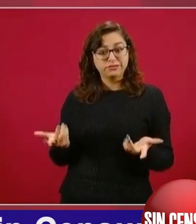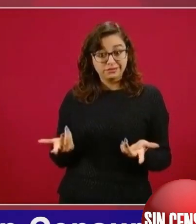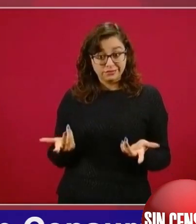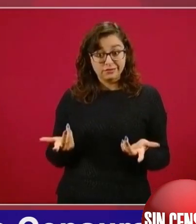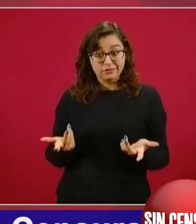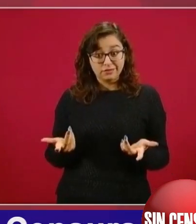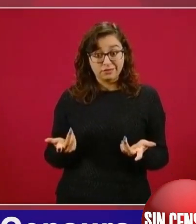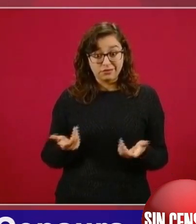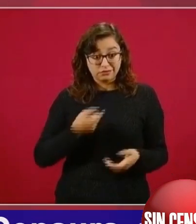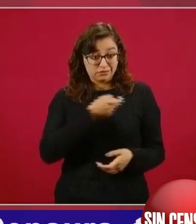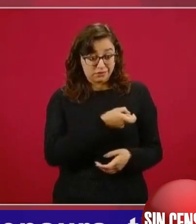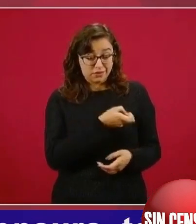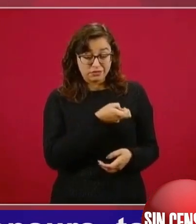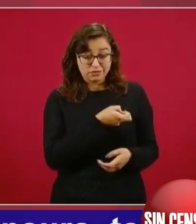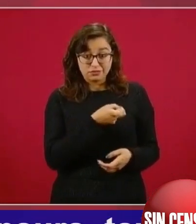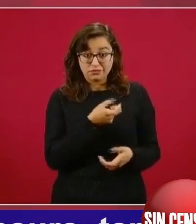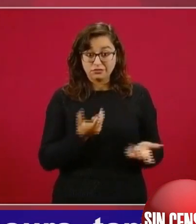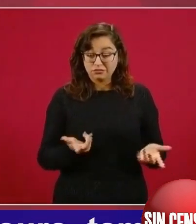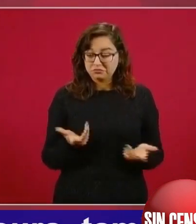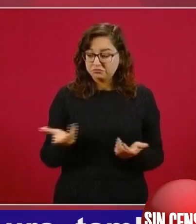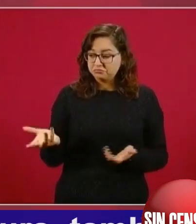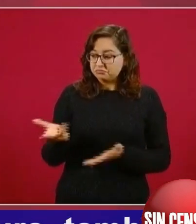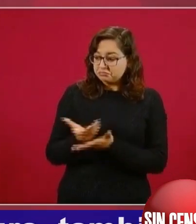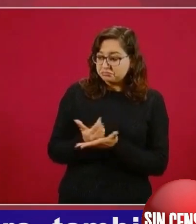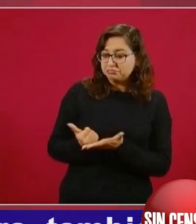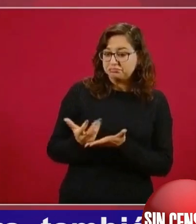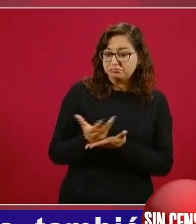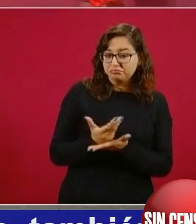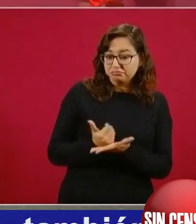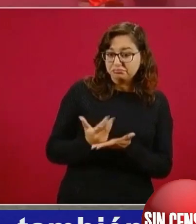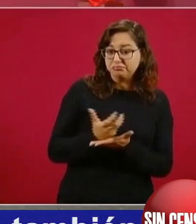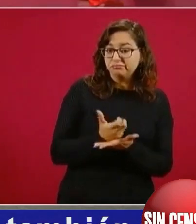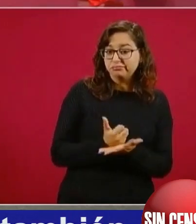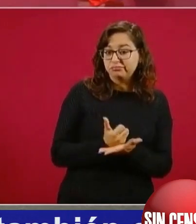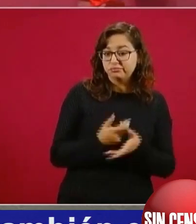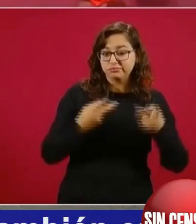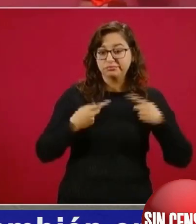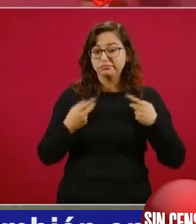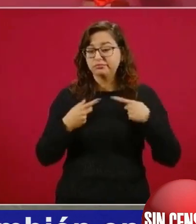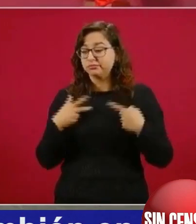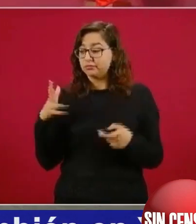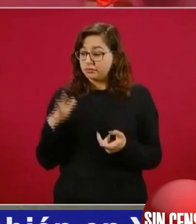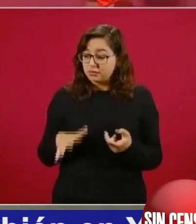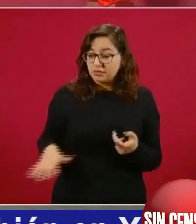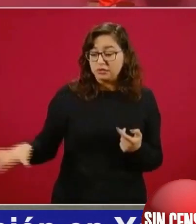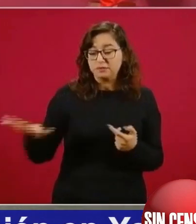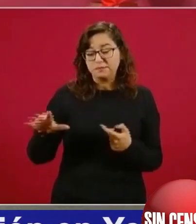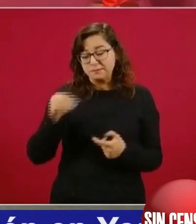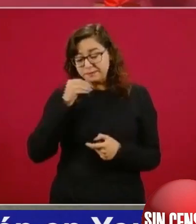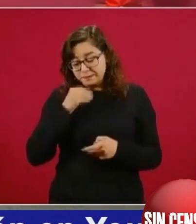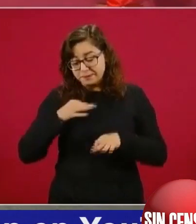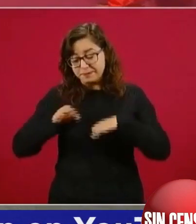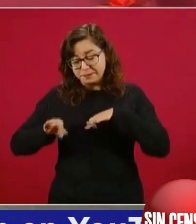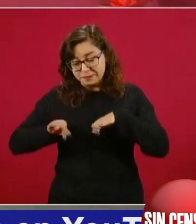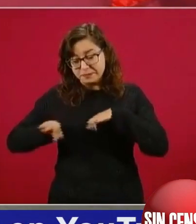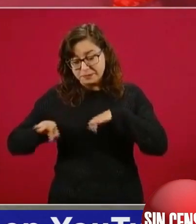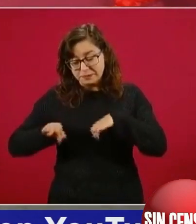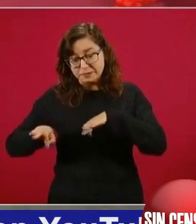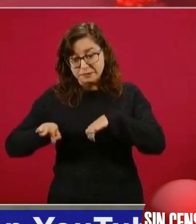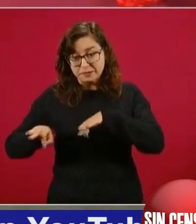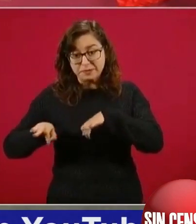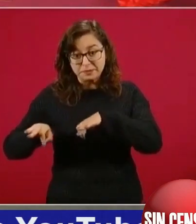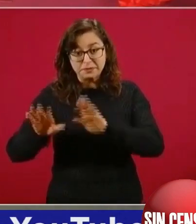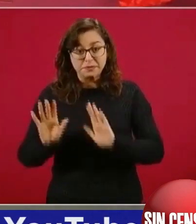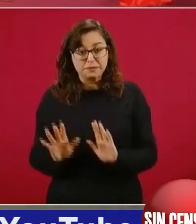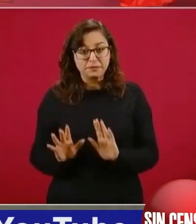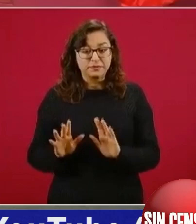la plusvalía por la explotación al trabajador. Y así